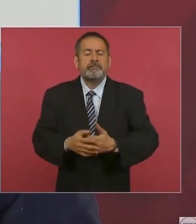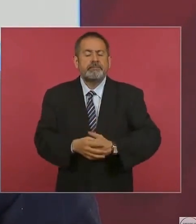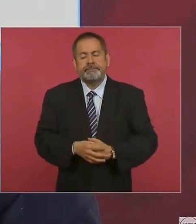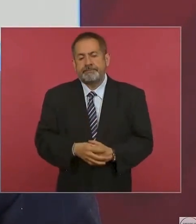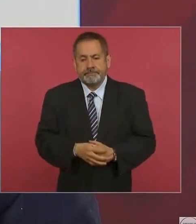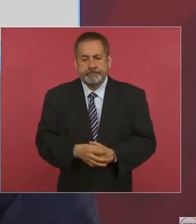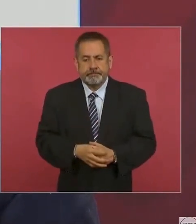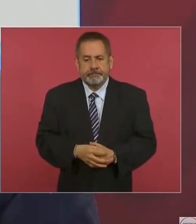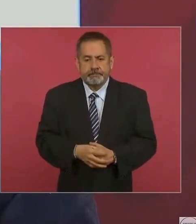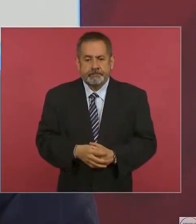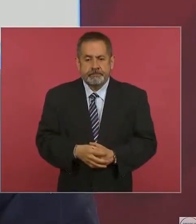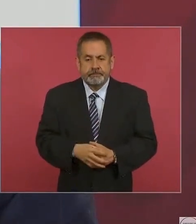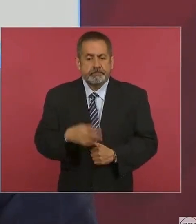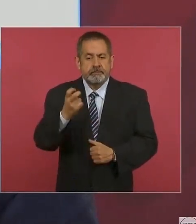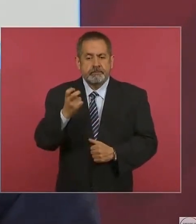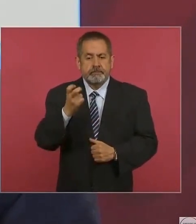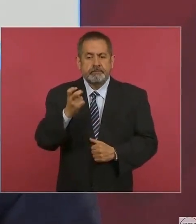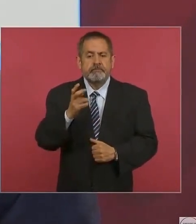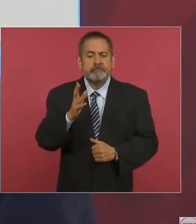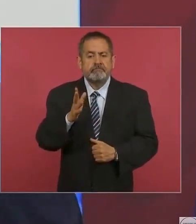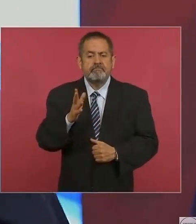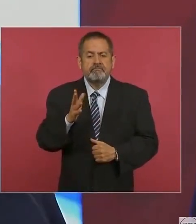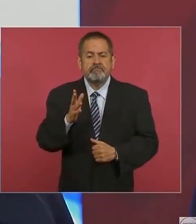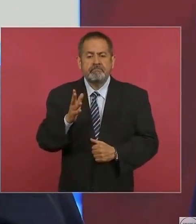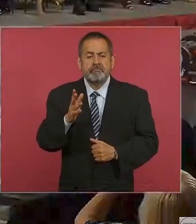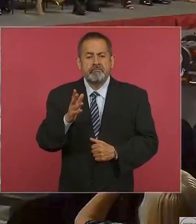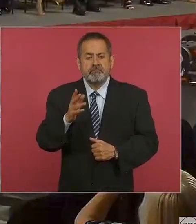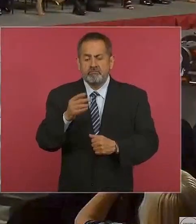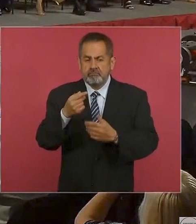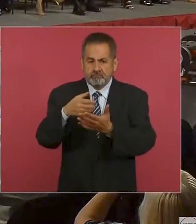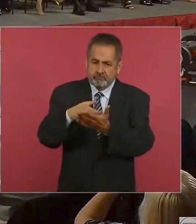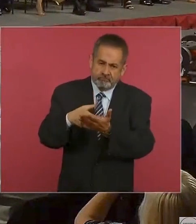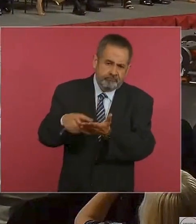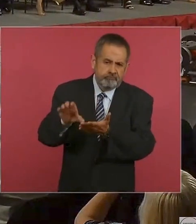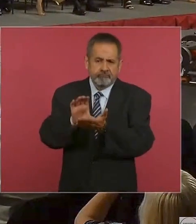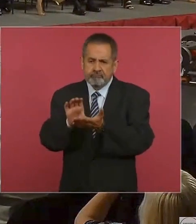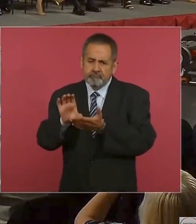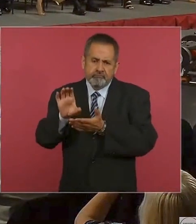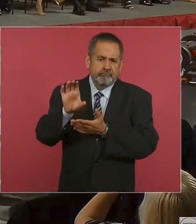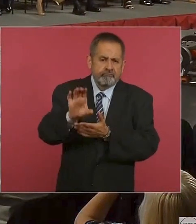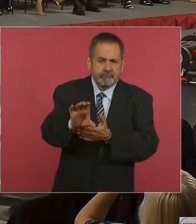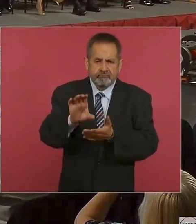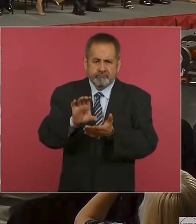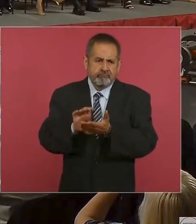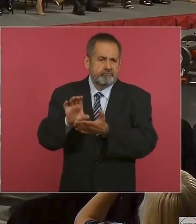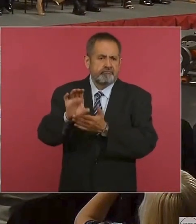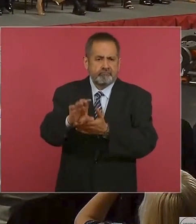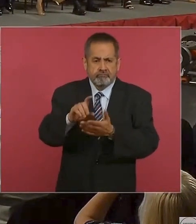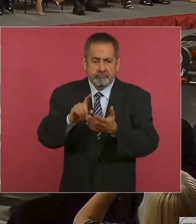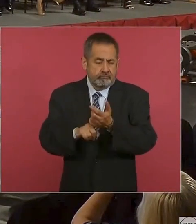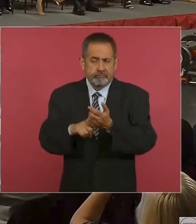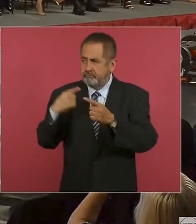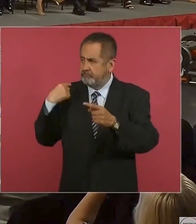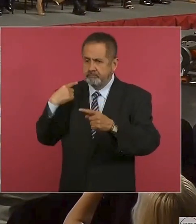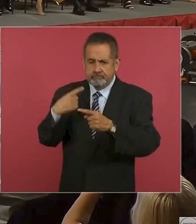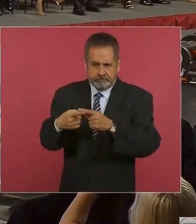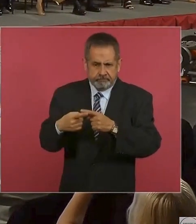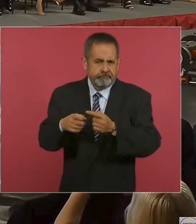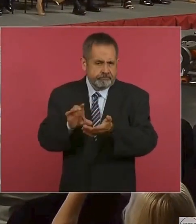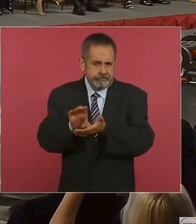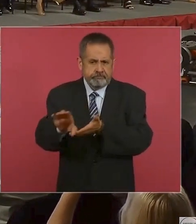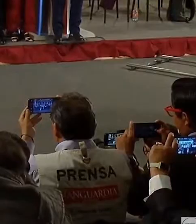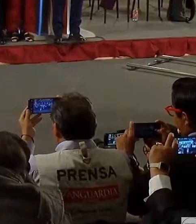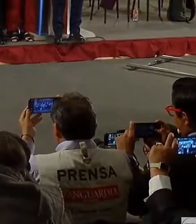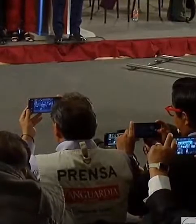eh se han hecho ya muchas inversiones En el durante el proceso y desde luego